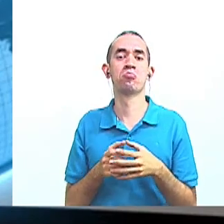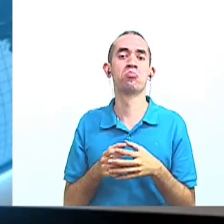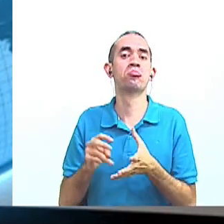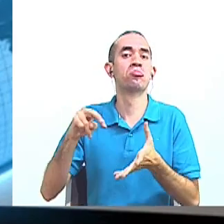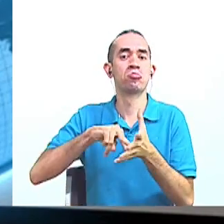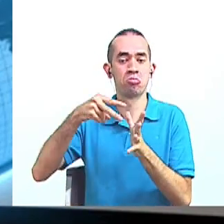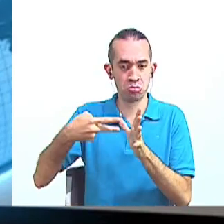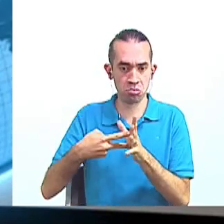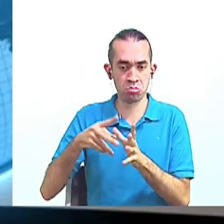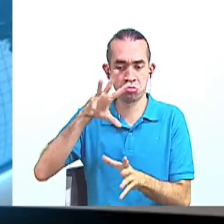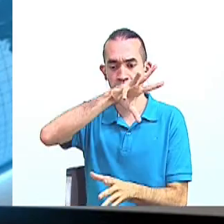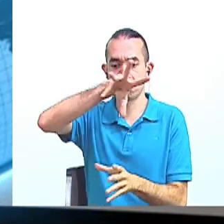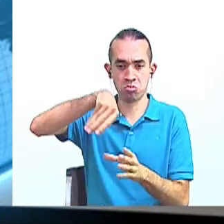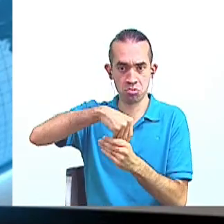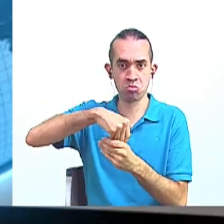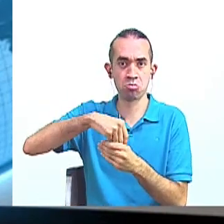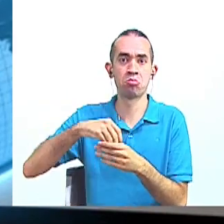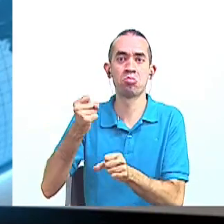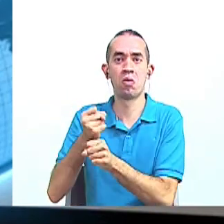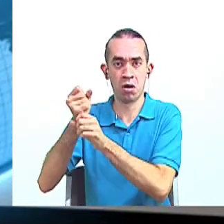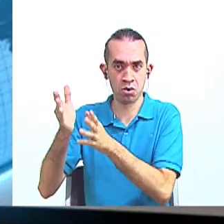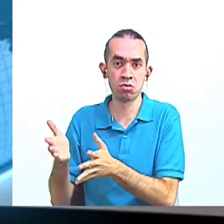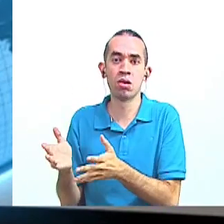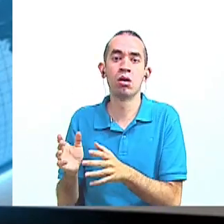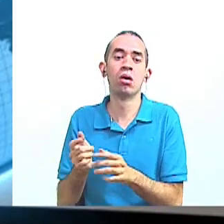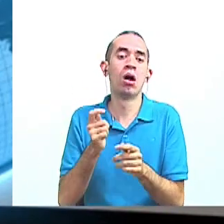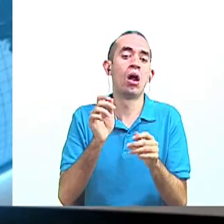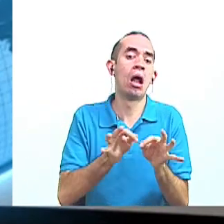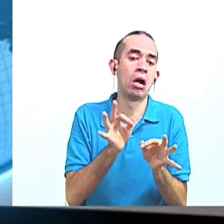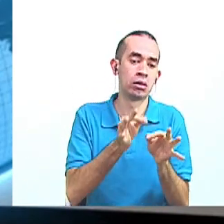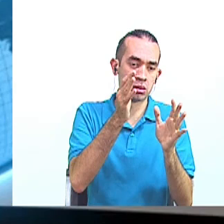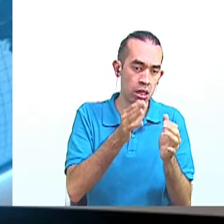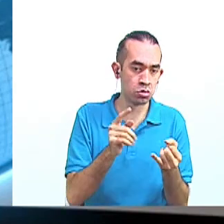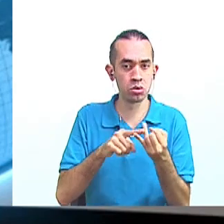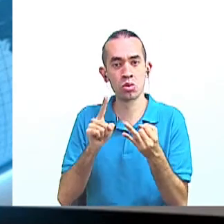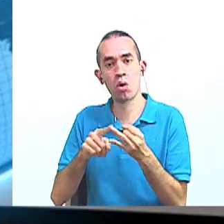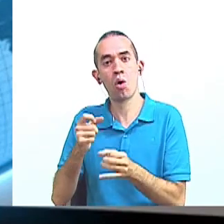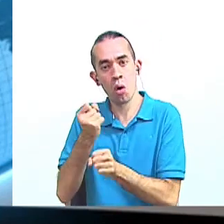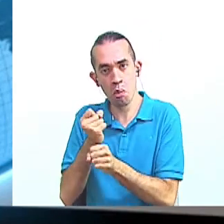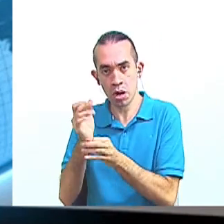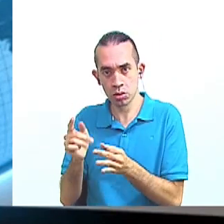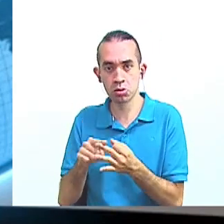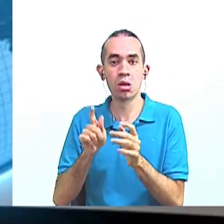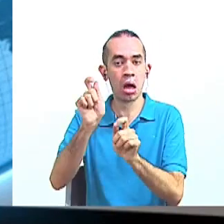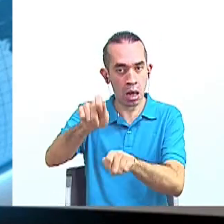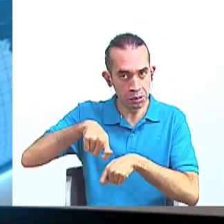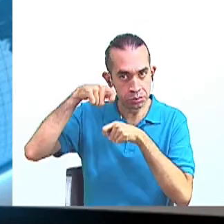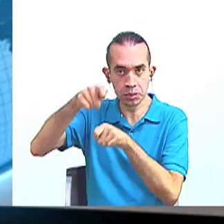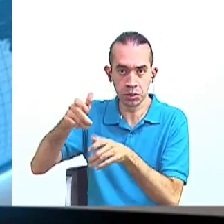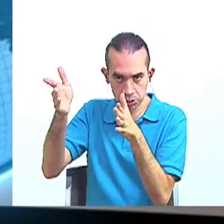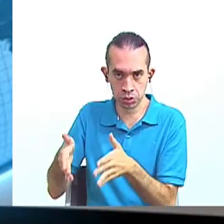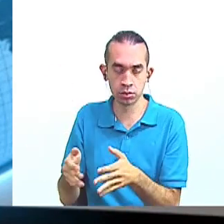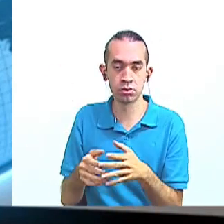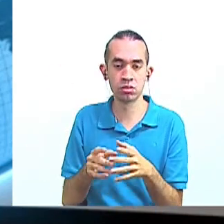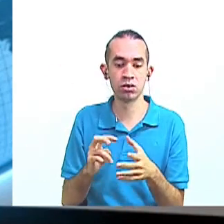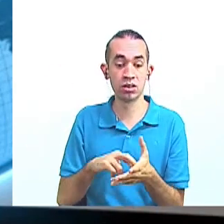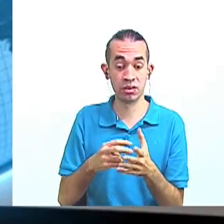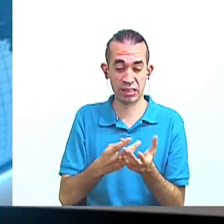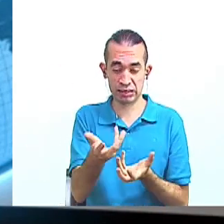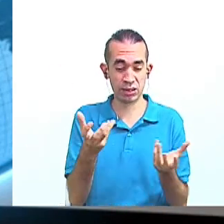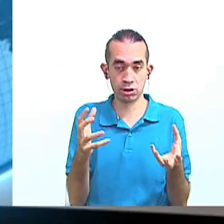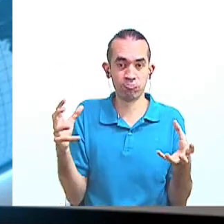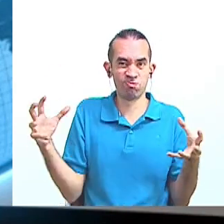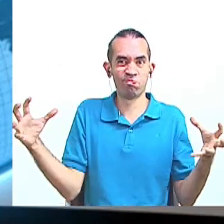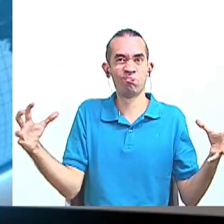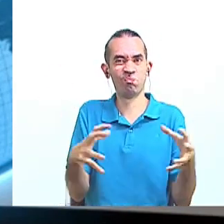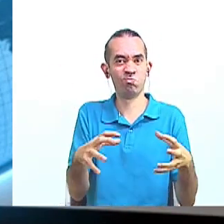englobaban oficios, artesanos, obreros, campesinos, pero finalmente la unión hacía la